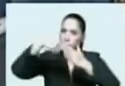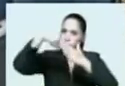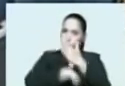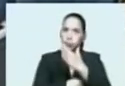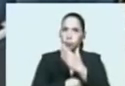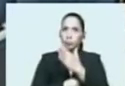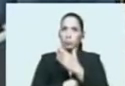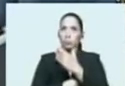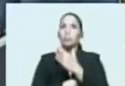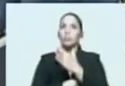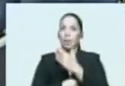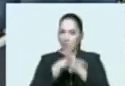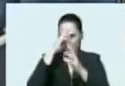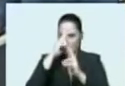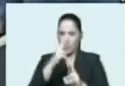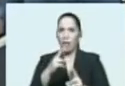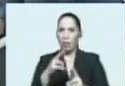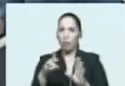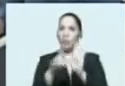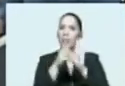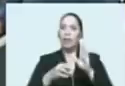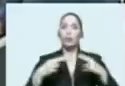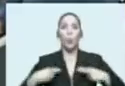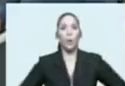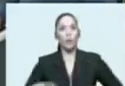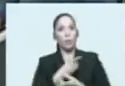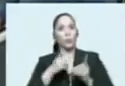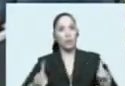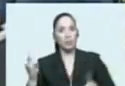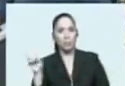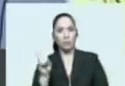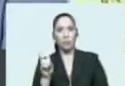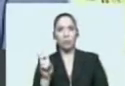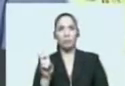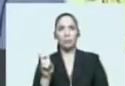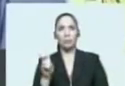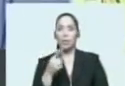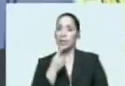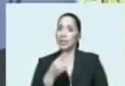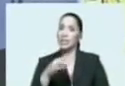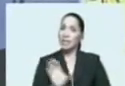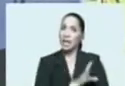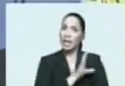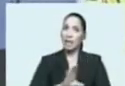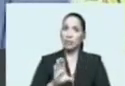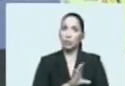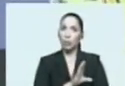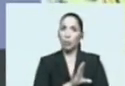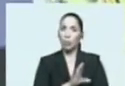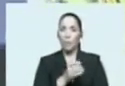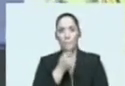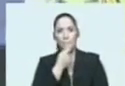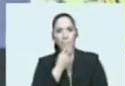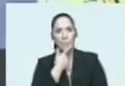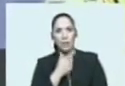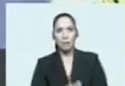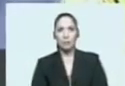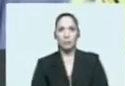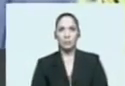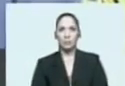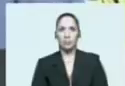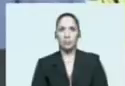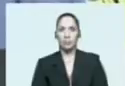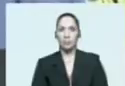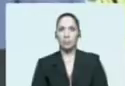a los derechos humanos y a la democracia venezolana como dice la canción de luís mejía godoy una canción muy bella y venganza